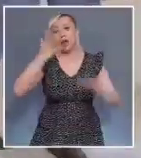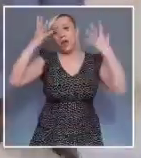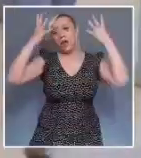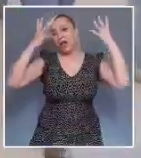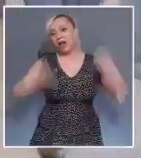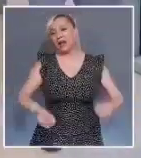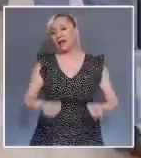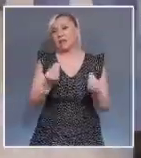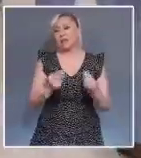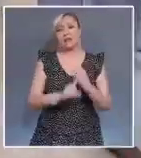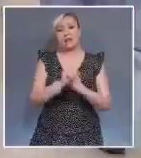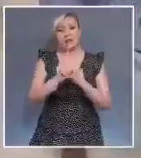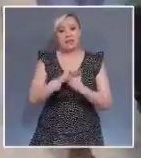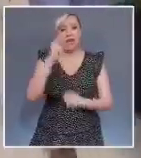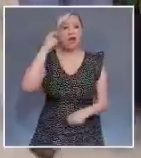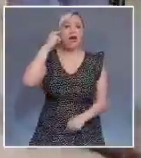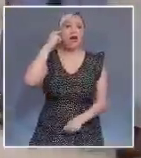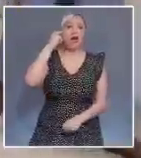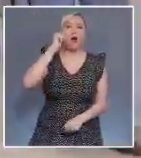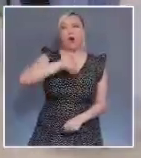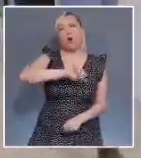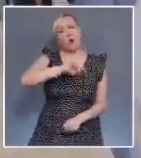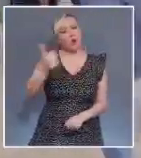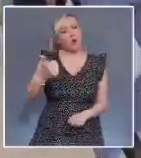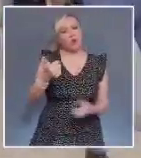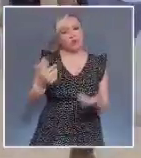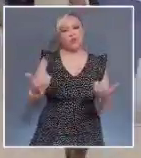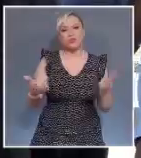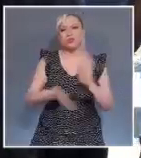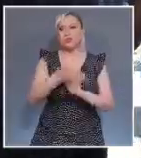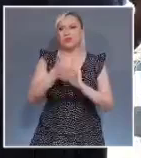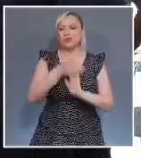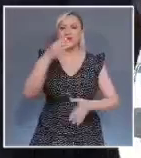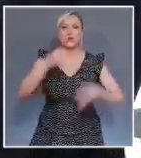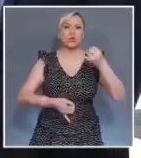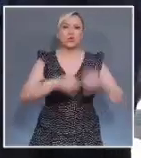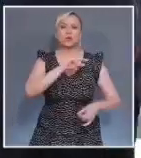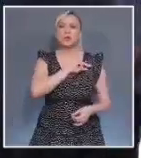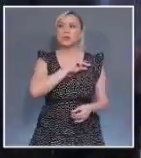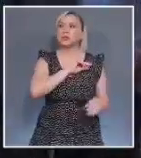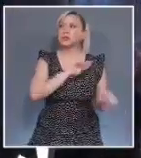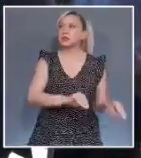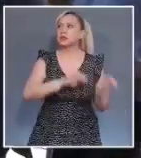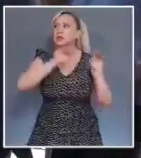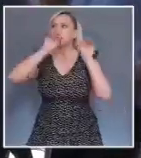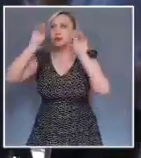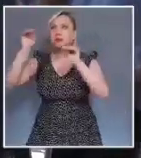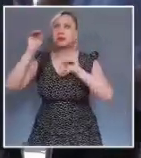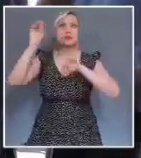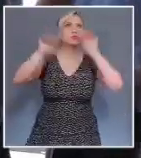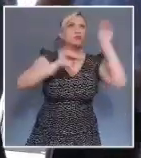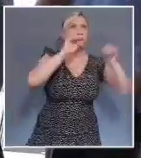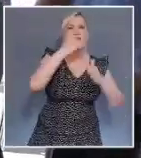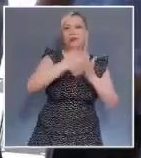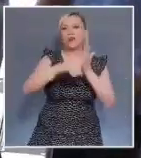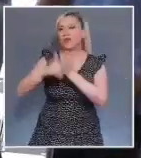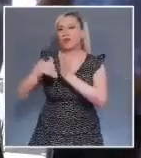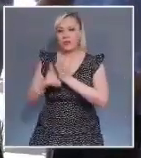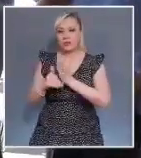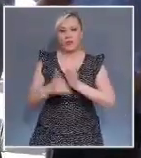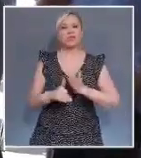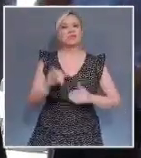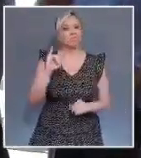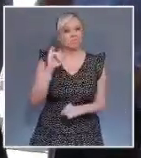la creación de otro tribunal colegiado y el mejoramiento de algunos inmuebles. Asimismo, presentaron propuestas